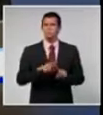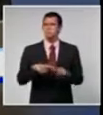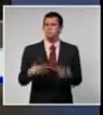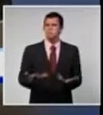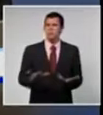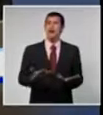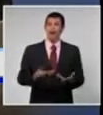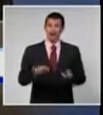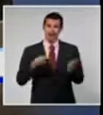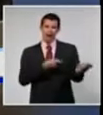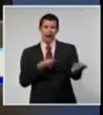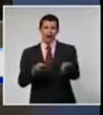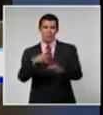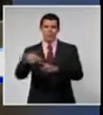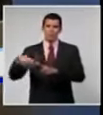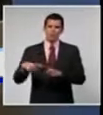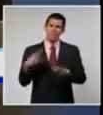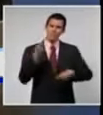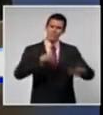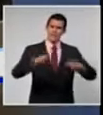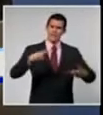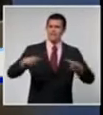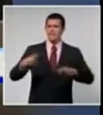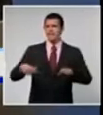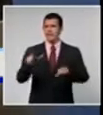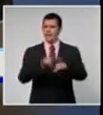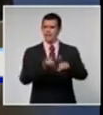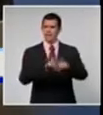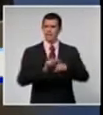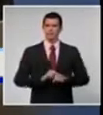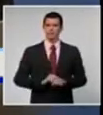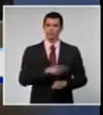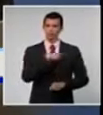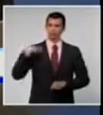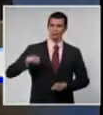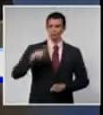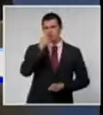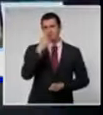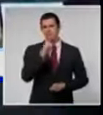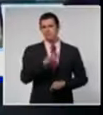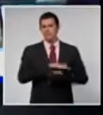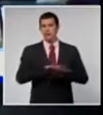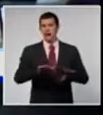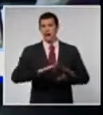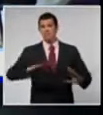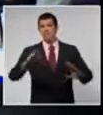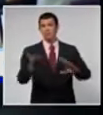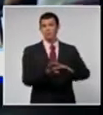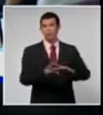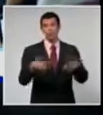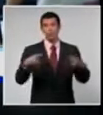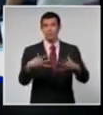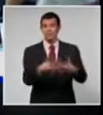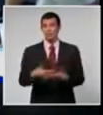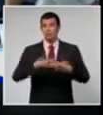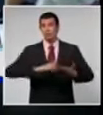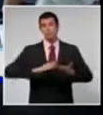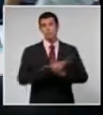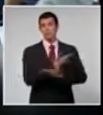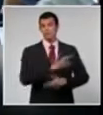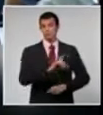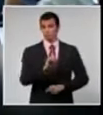Exteriores chino, Zhao Lijian, exigió a Washington revocar esa decisión. Para el gigante asiático, la sanción representa una medida